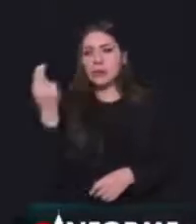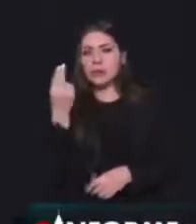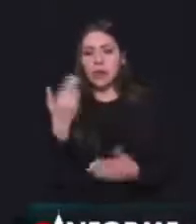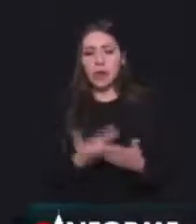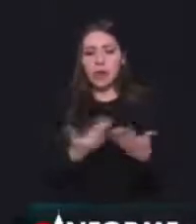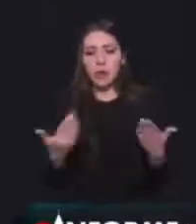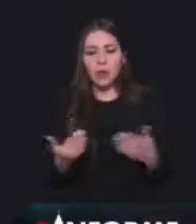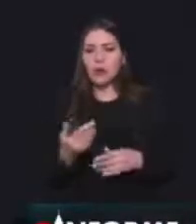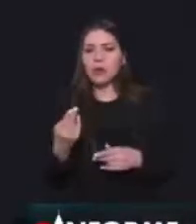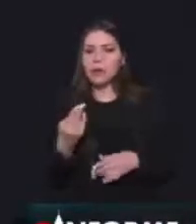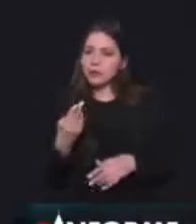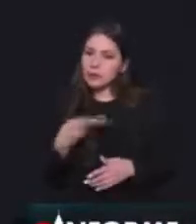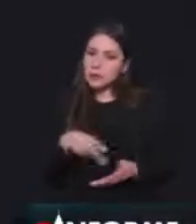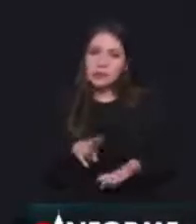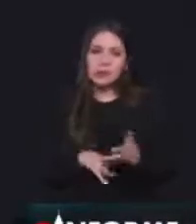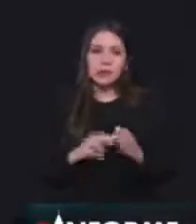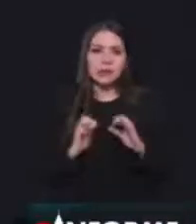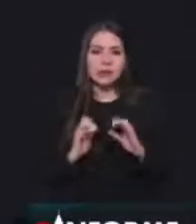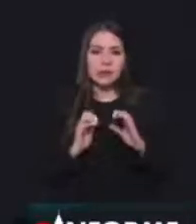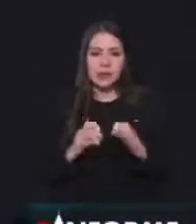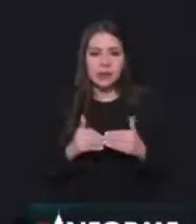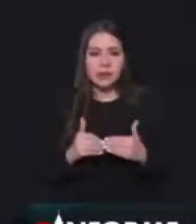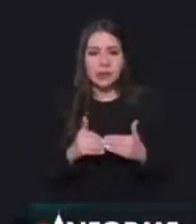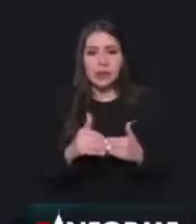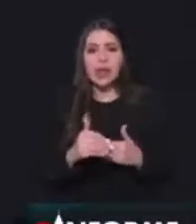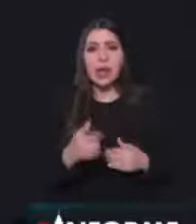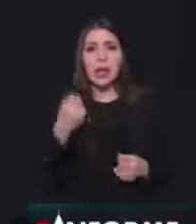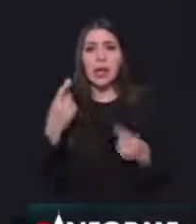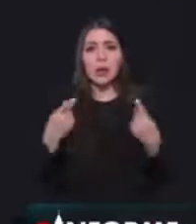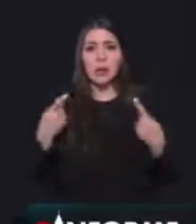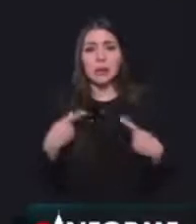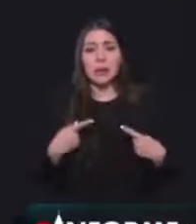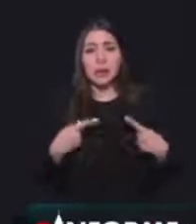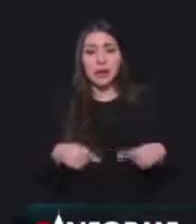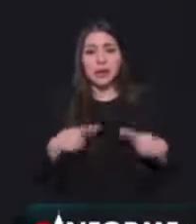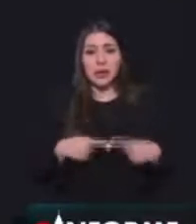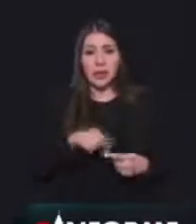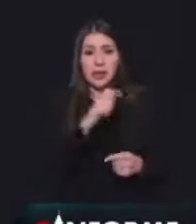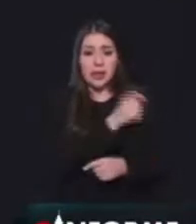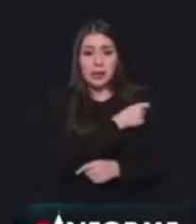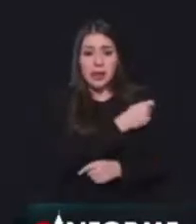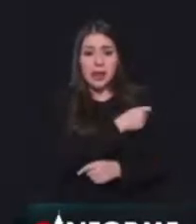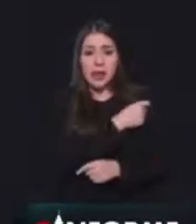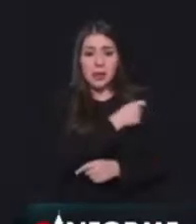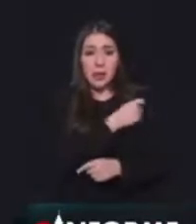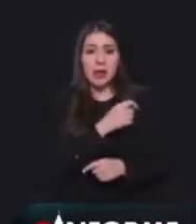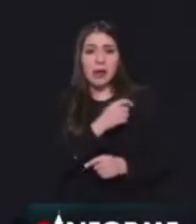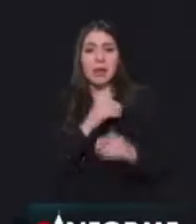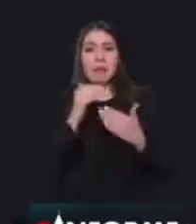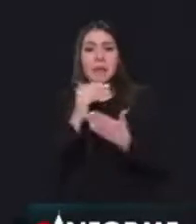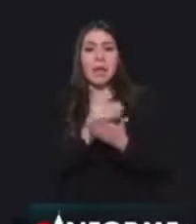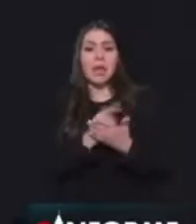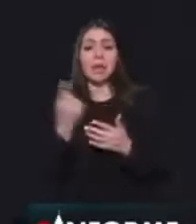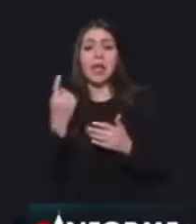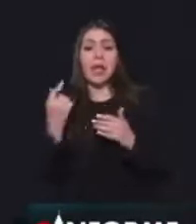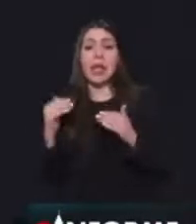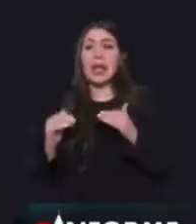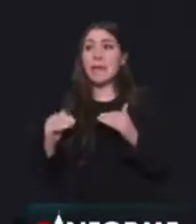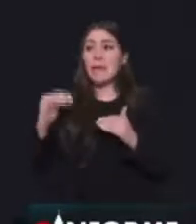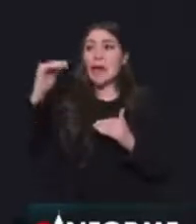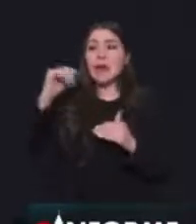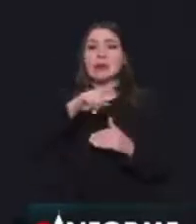las medidas, porque es más la gente que no está vacunada que la que sí está vacunada. Entonces necesitamos